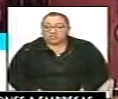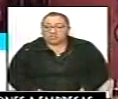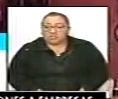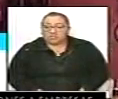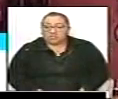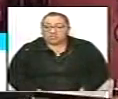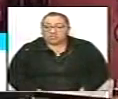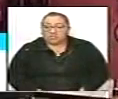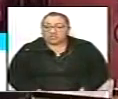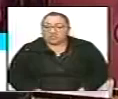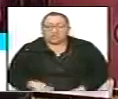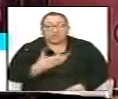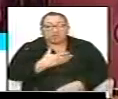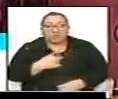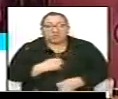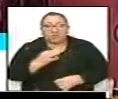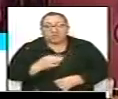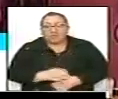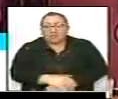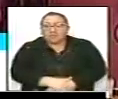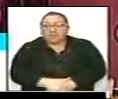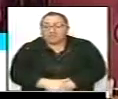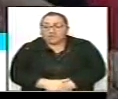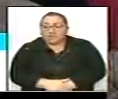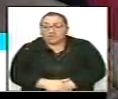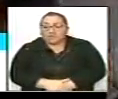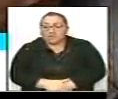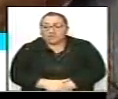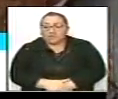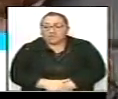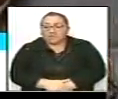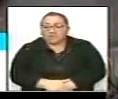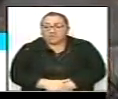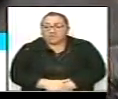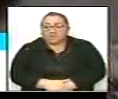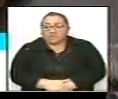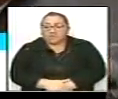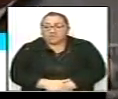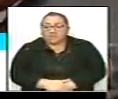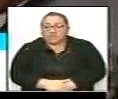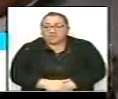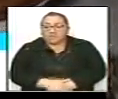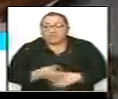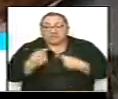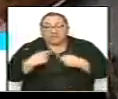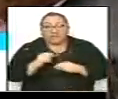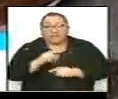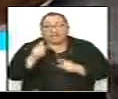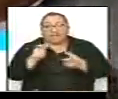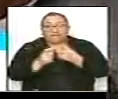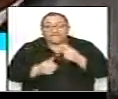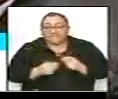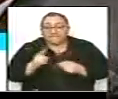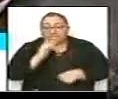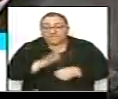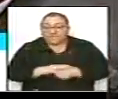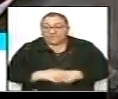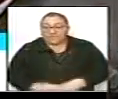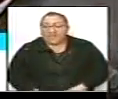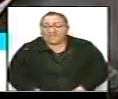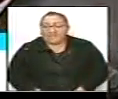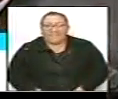Presidenta, tratando de acceder a su invocación, que ningún otro parlamentario la ha cumplido